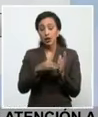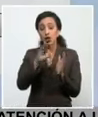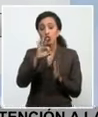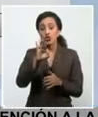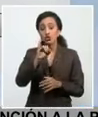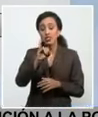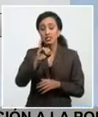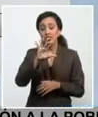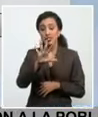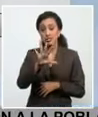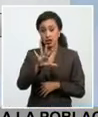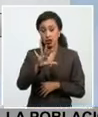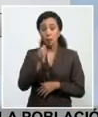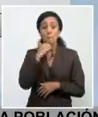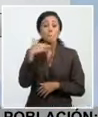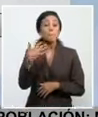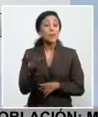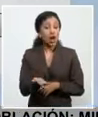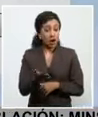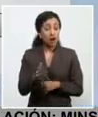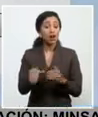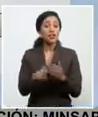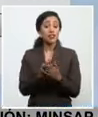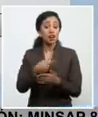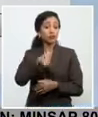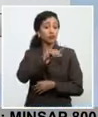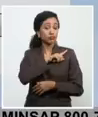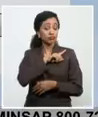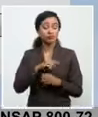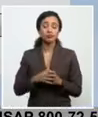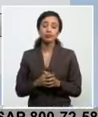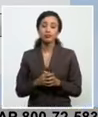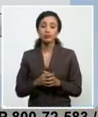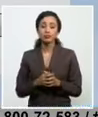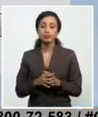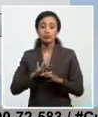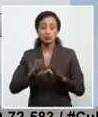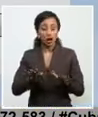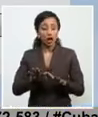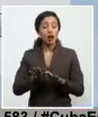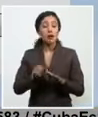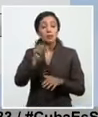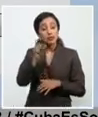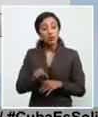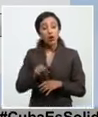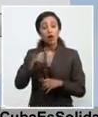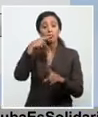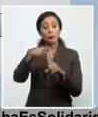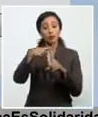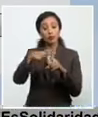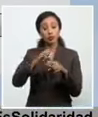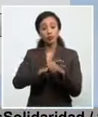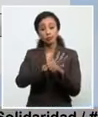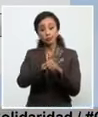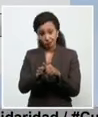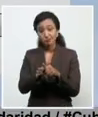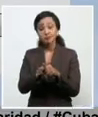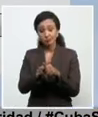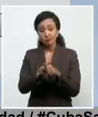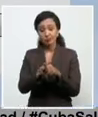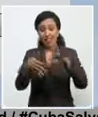36.865 más que el día de ayer, y ya los casos confirmados en la región de las